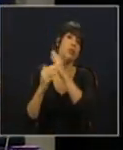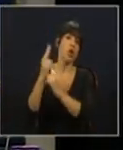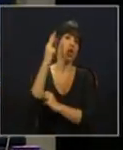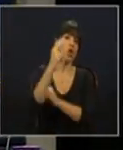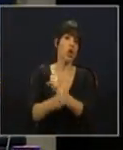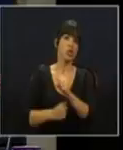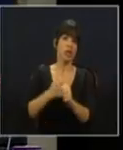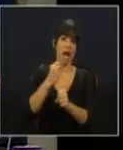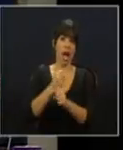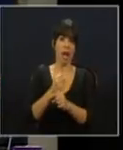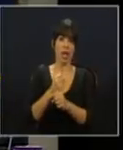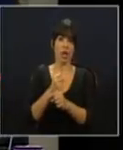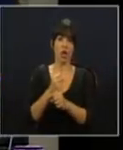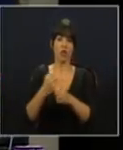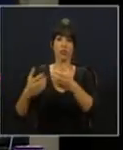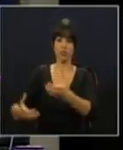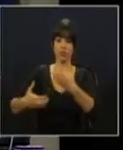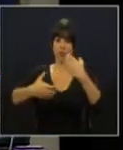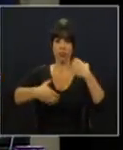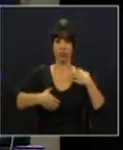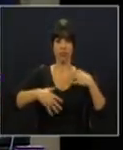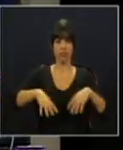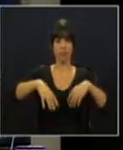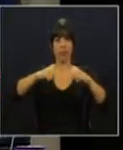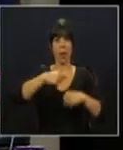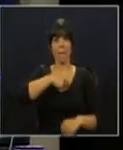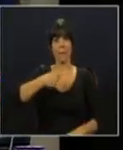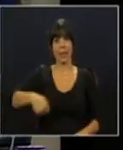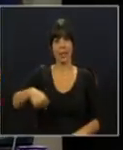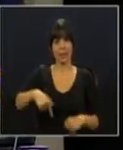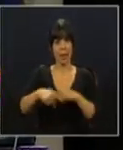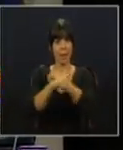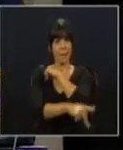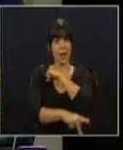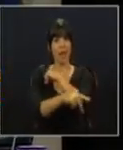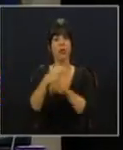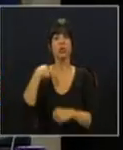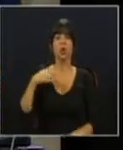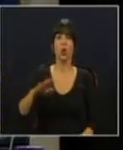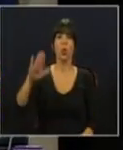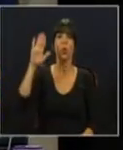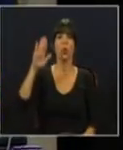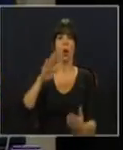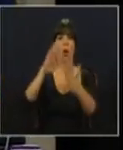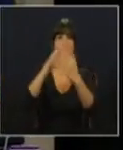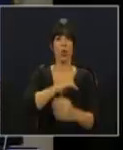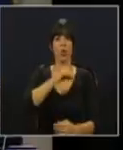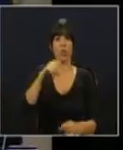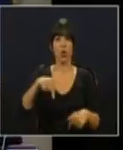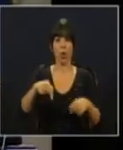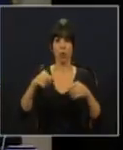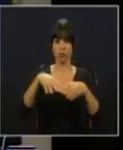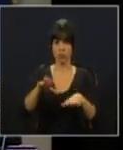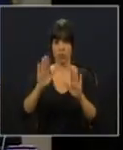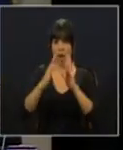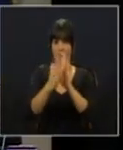la ceremonia de investidura como presidente de esta nación, juré por Dios ante este plenario y nuestro